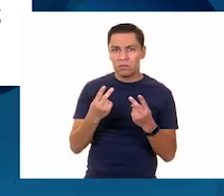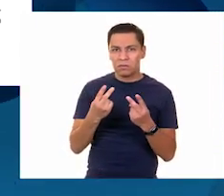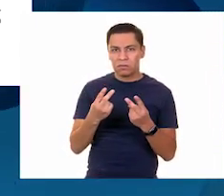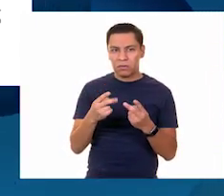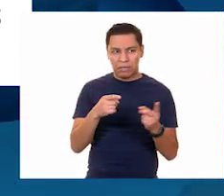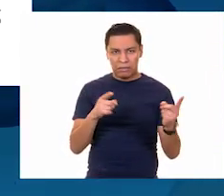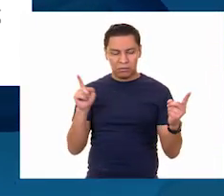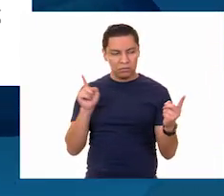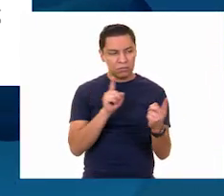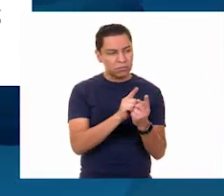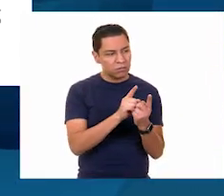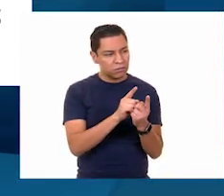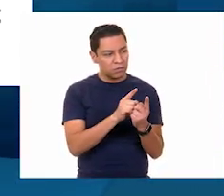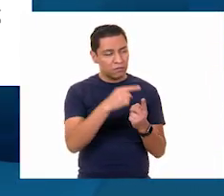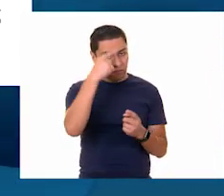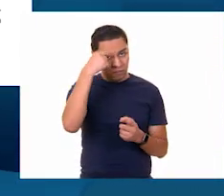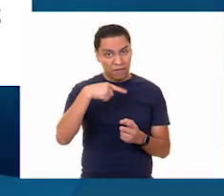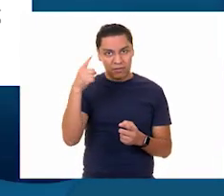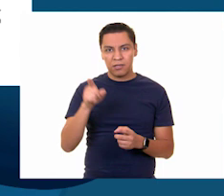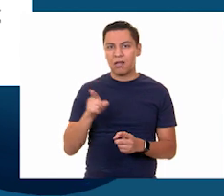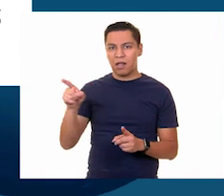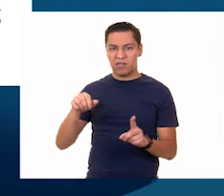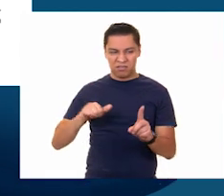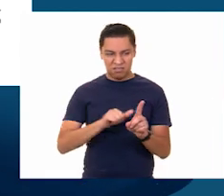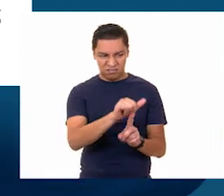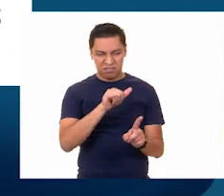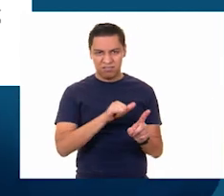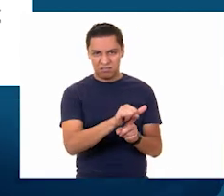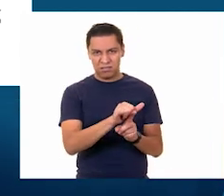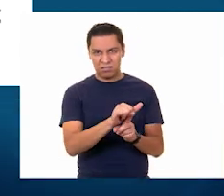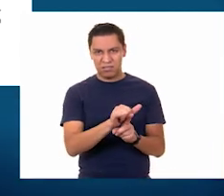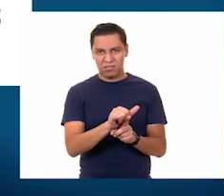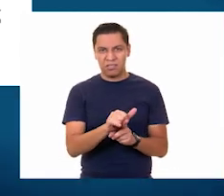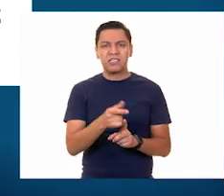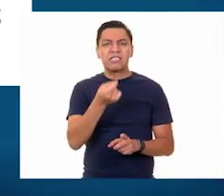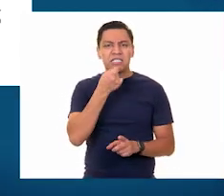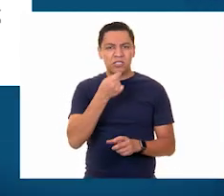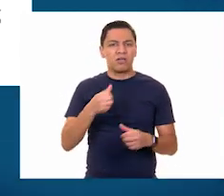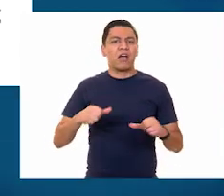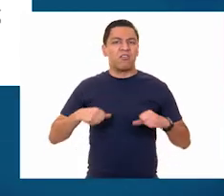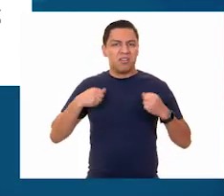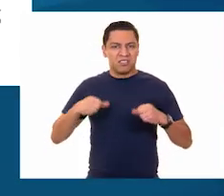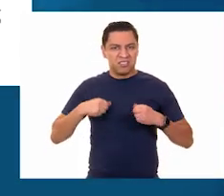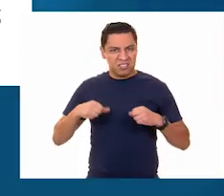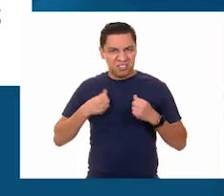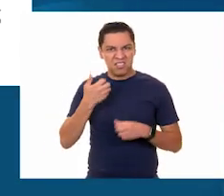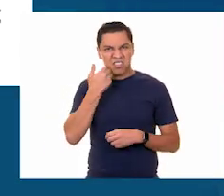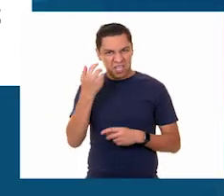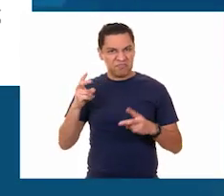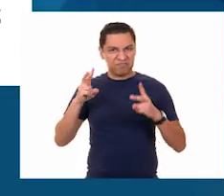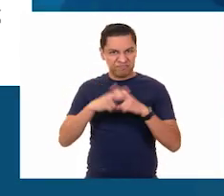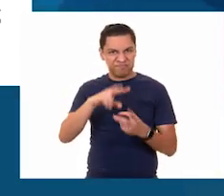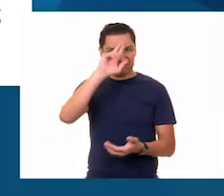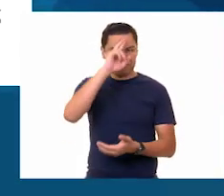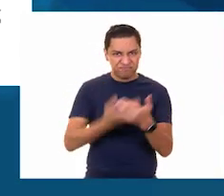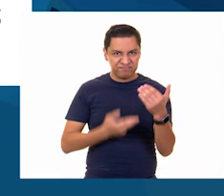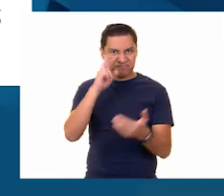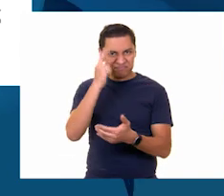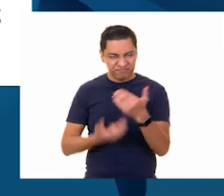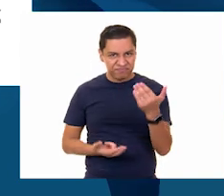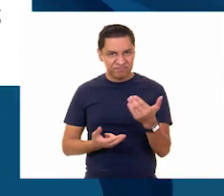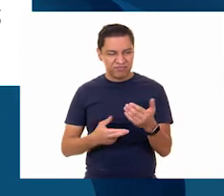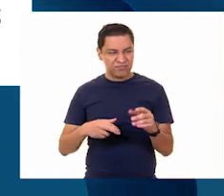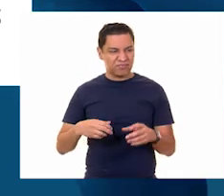abordar. El agresor. Por lo general son niños y adolescentes conflictivos, tienen tendencia a la